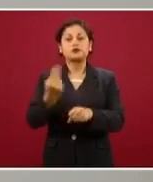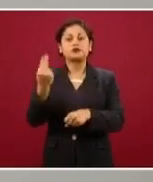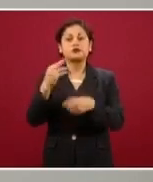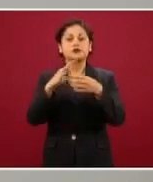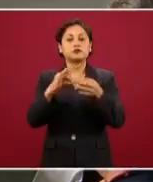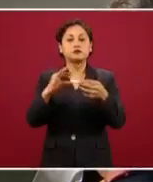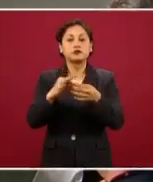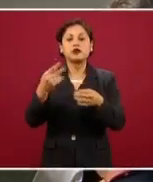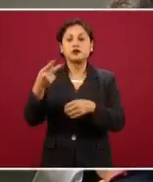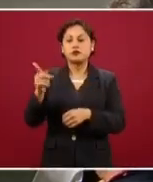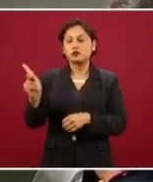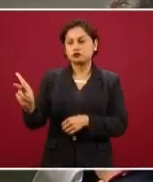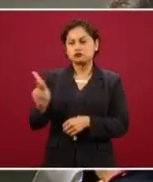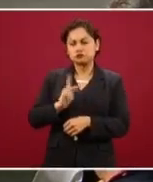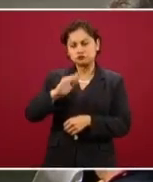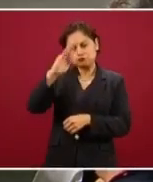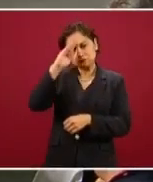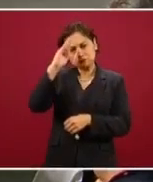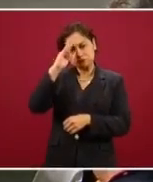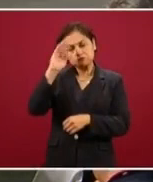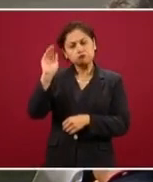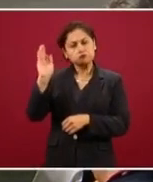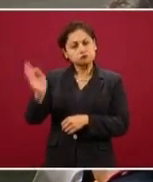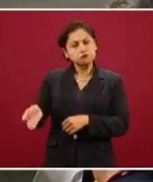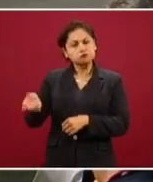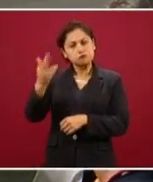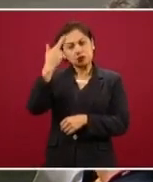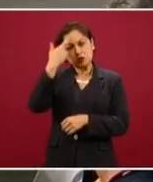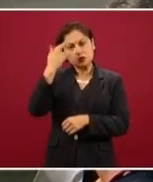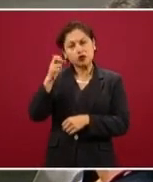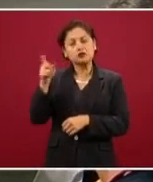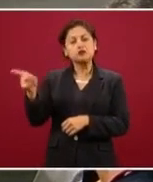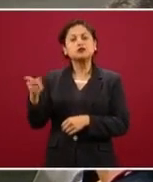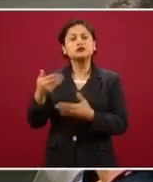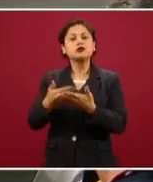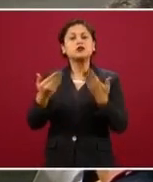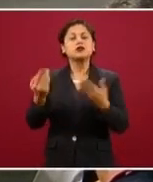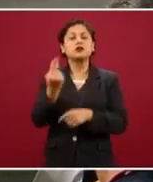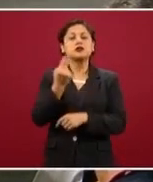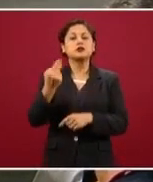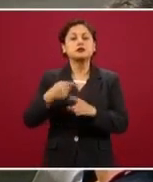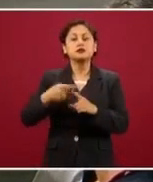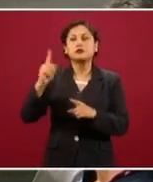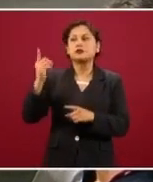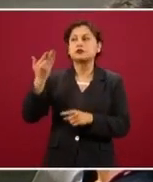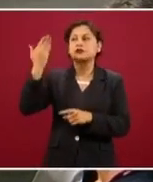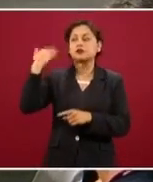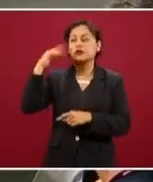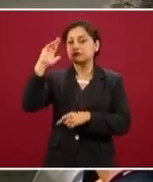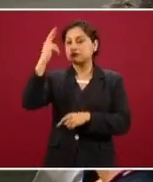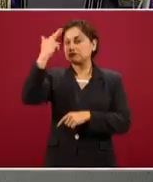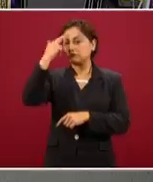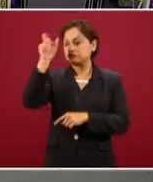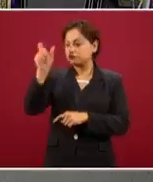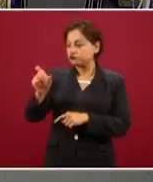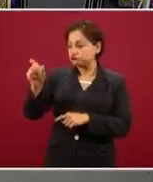que tenemos que recordar y son guía para muchas de las acciones que estamos tomando. Muchas gracias.